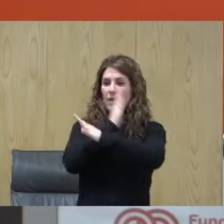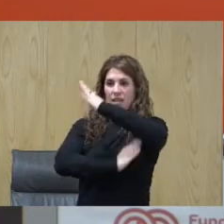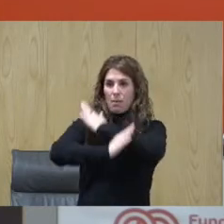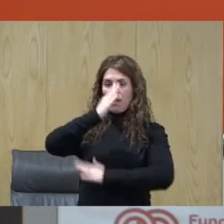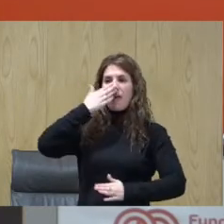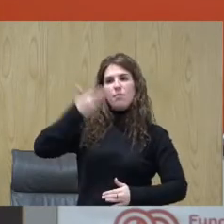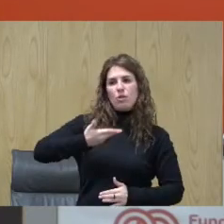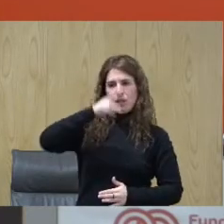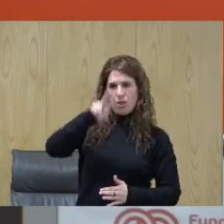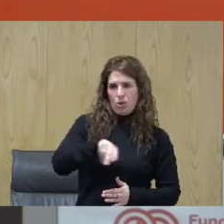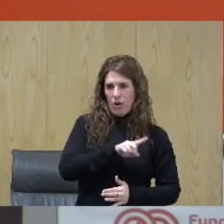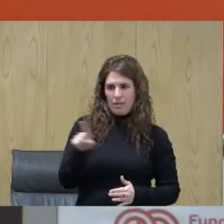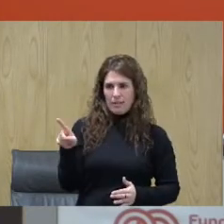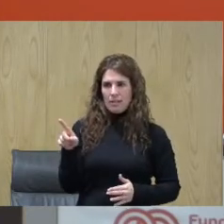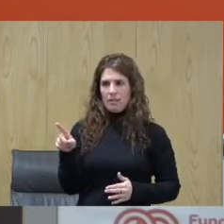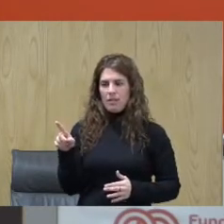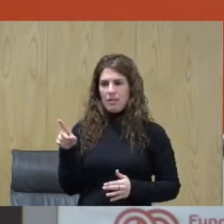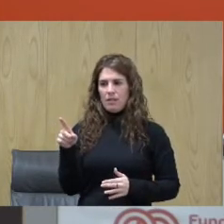algo relevante. Sí,